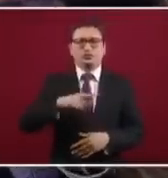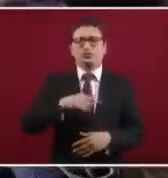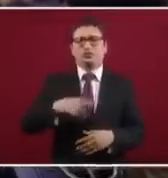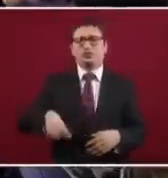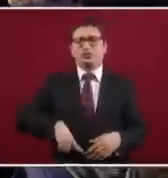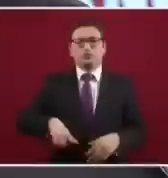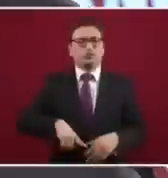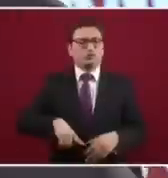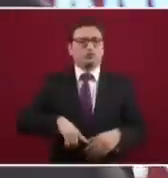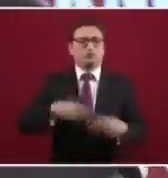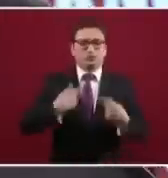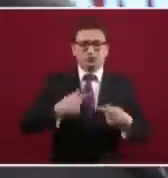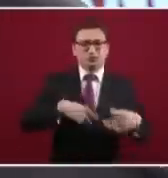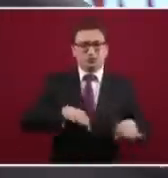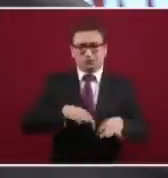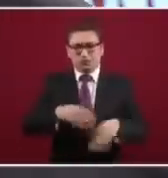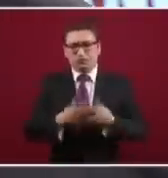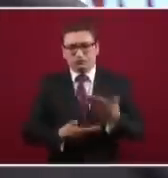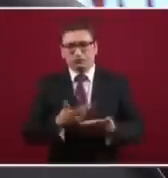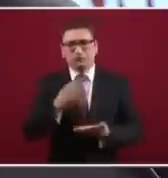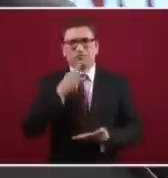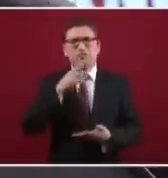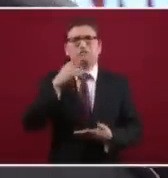servicio del gobierno? Pues